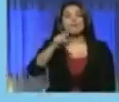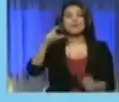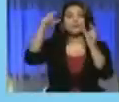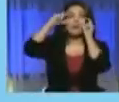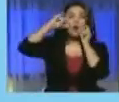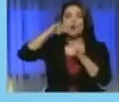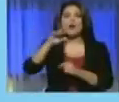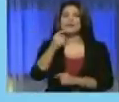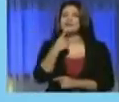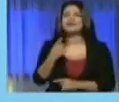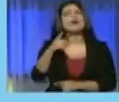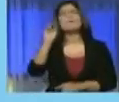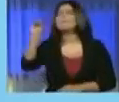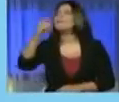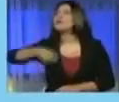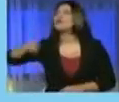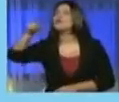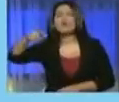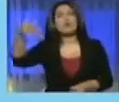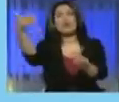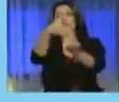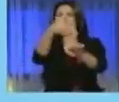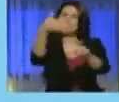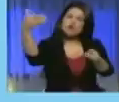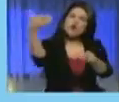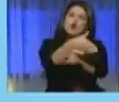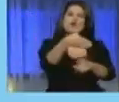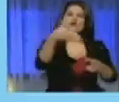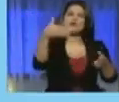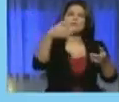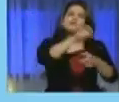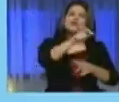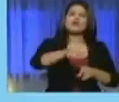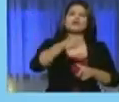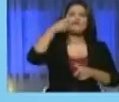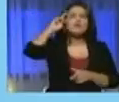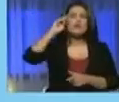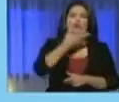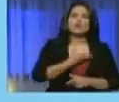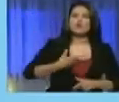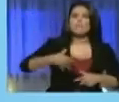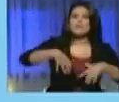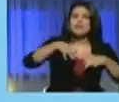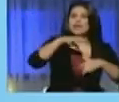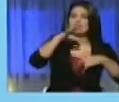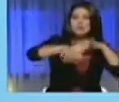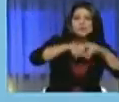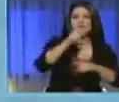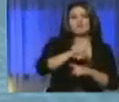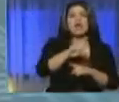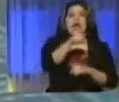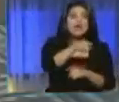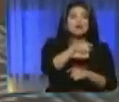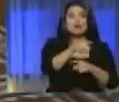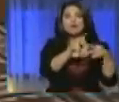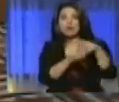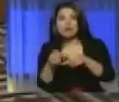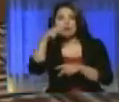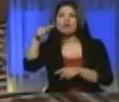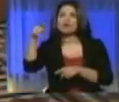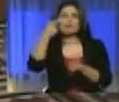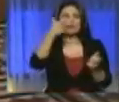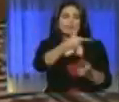ataque sin piedad a los empresarios y especuladores y a todo el que atente contra el salario digno del pueblo. Máxima vigilancia, ministro del